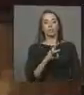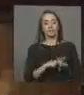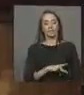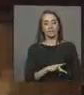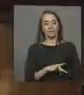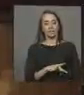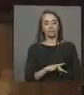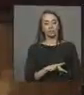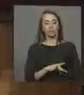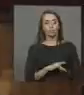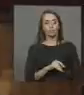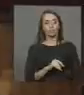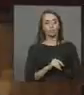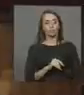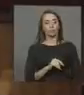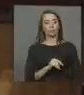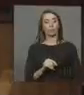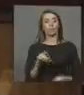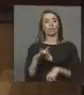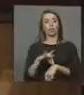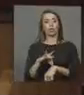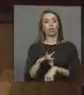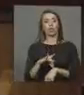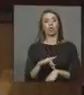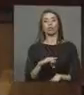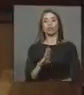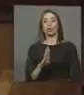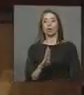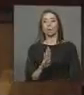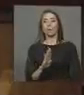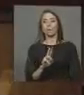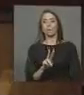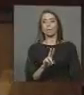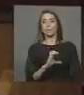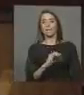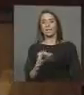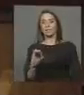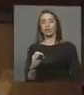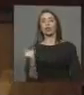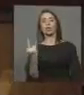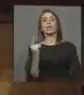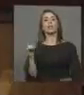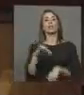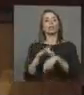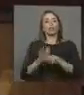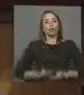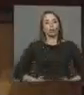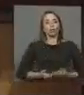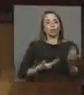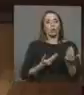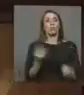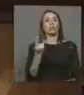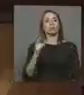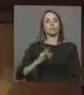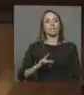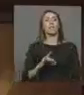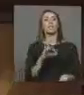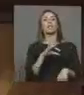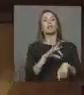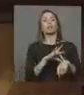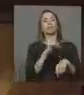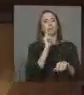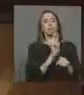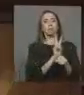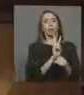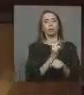Chile, el doctor Mauricio Besio de la División de Obstetricia de la Universidad Católica de Chile, el doctor Sebastián Illanes, profesor